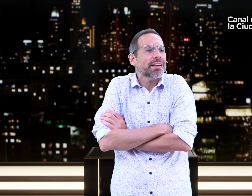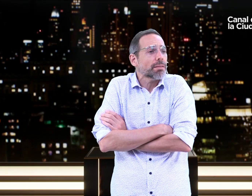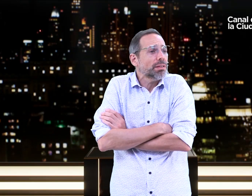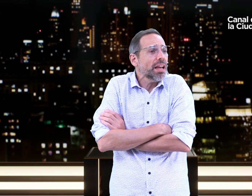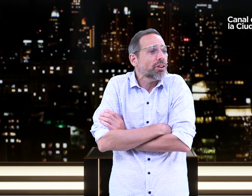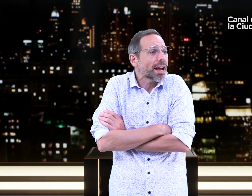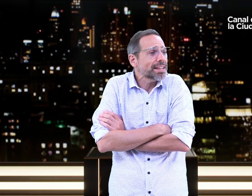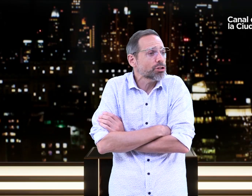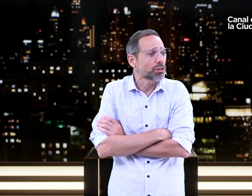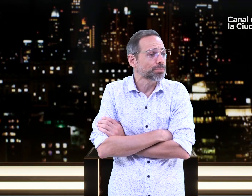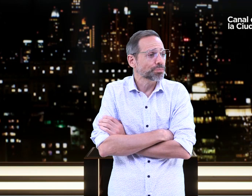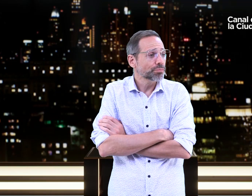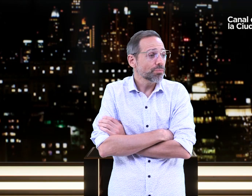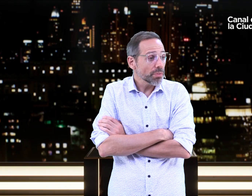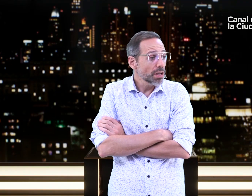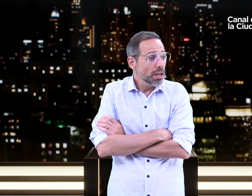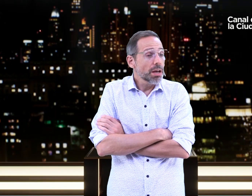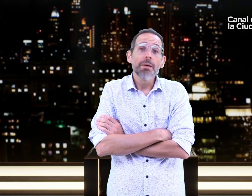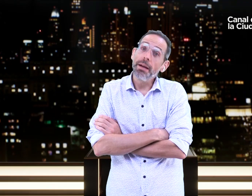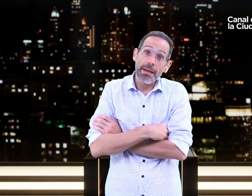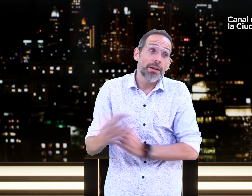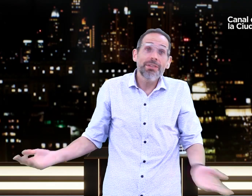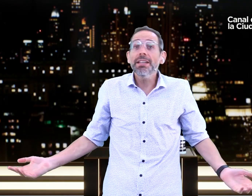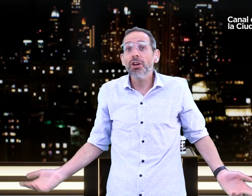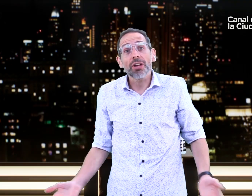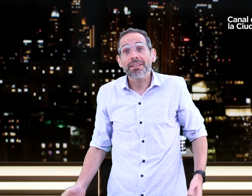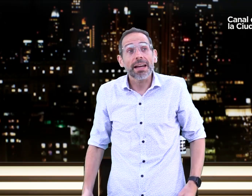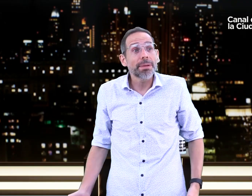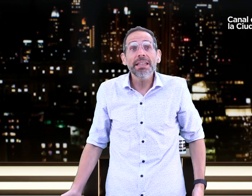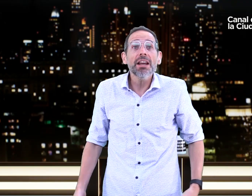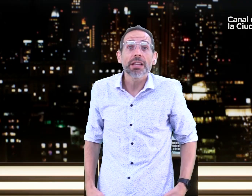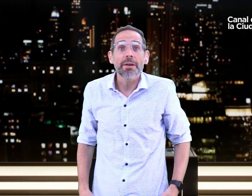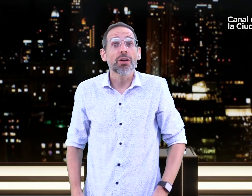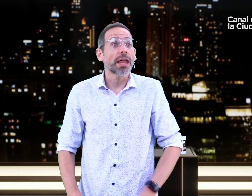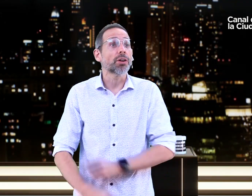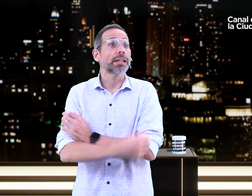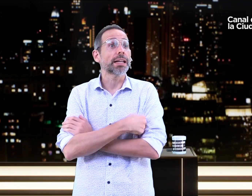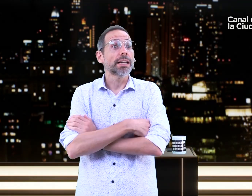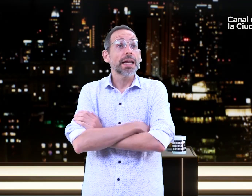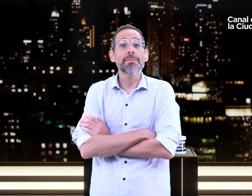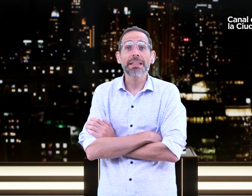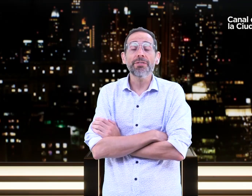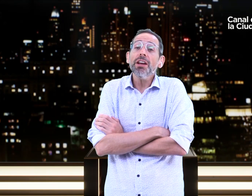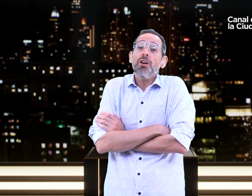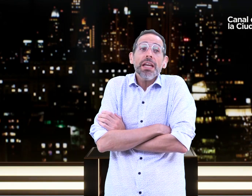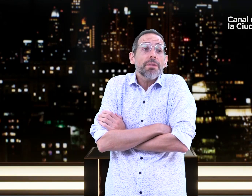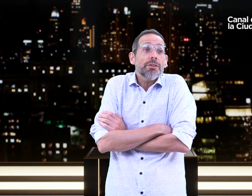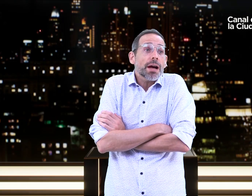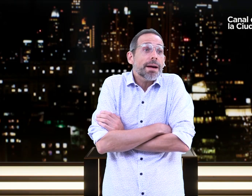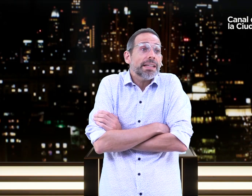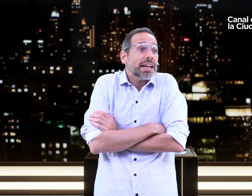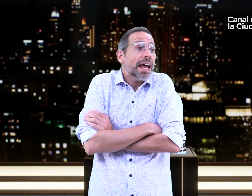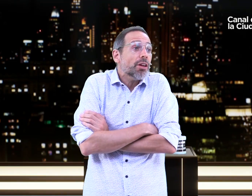nada. ¿Qué, se arrepintieron, acaso? Dame 2 o 3 minutos que te lo chequeo. Luisito, se arrepintieron de habernos dado el Martín Fierro.